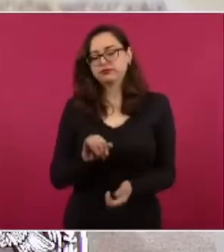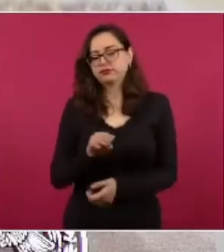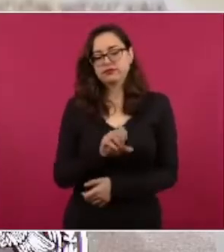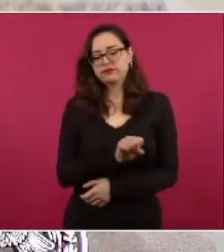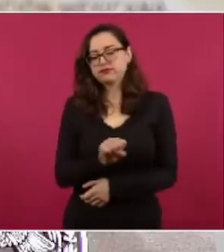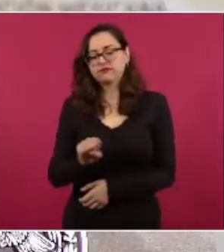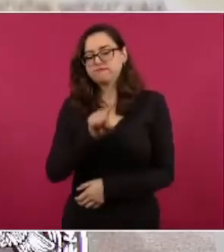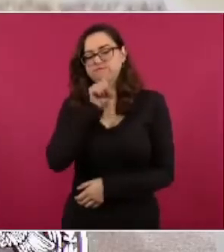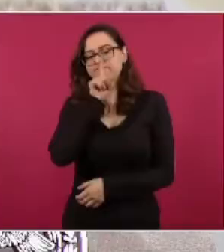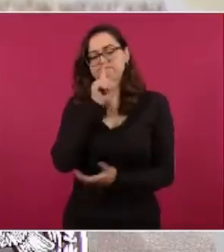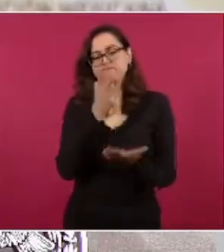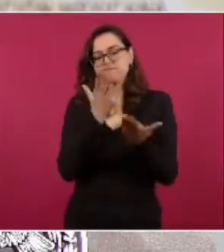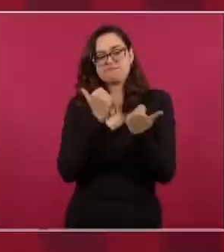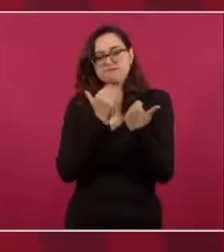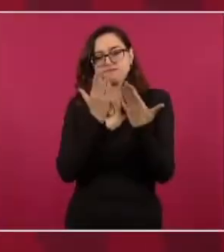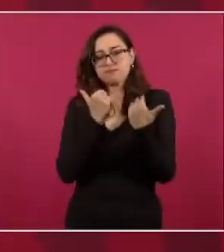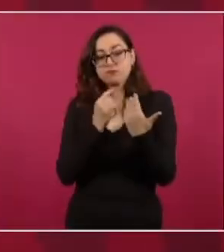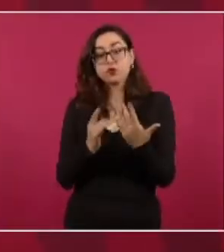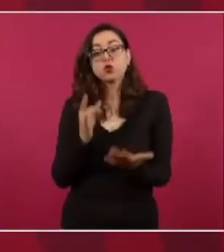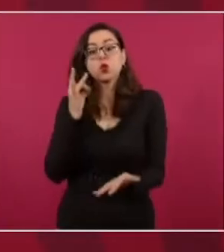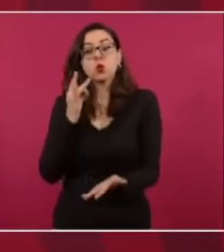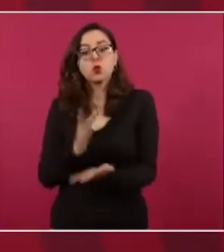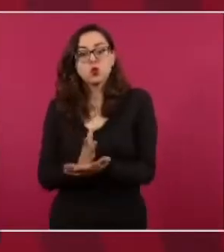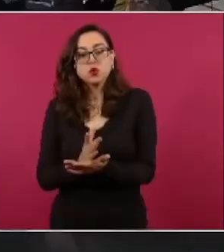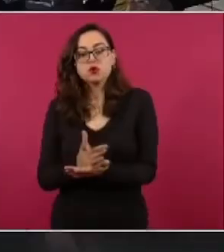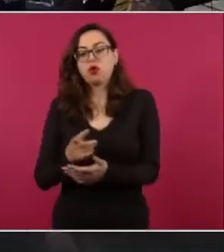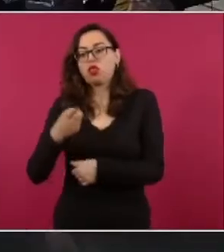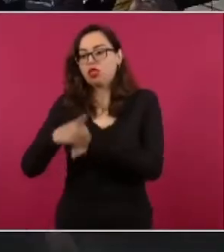de cirugías reconstructivas.